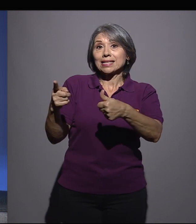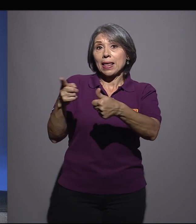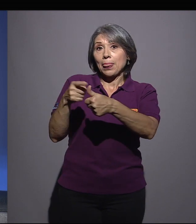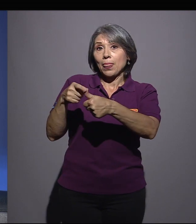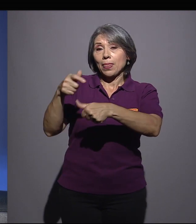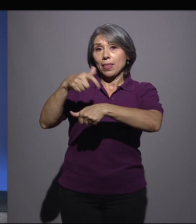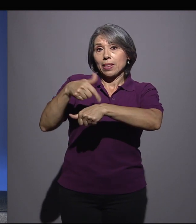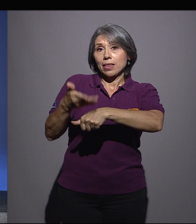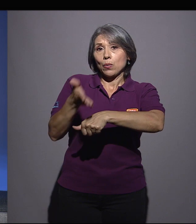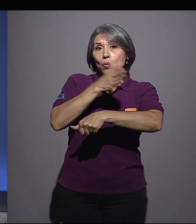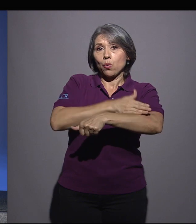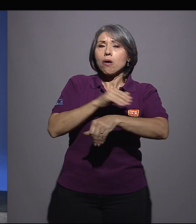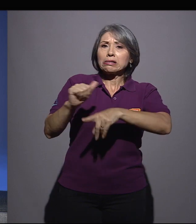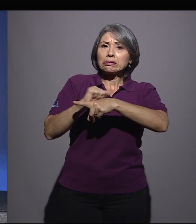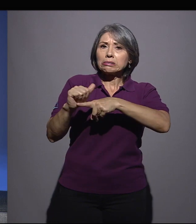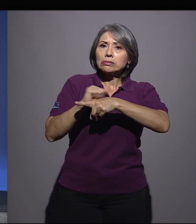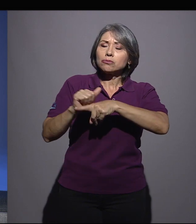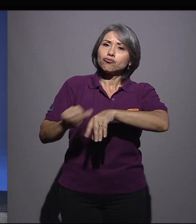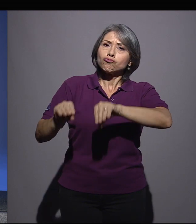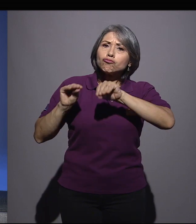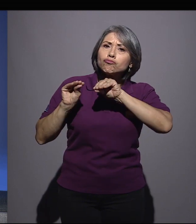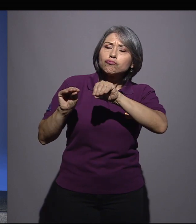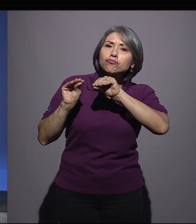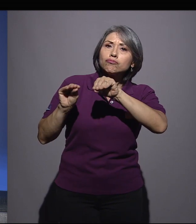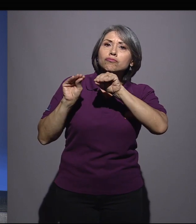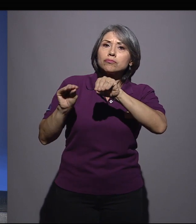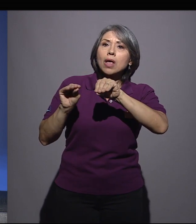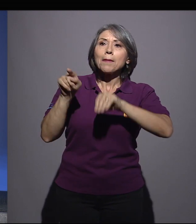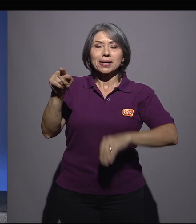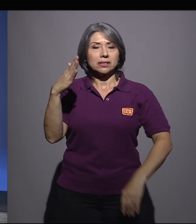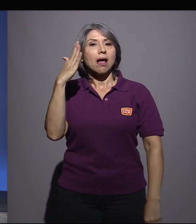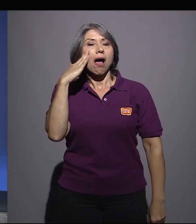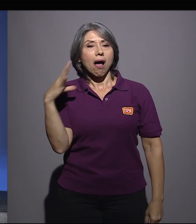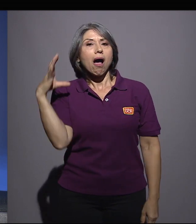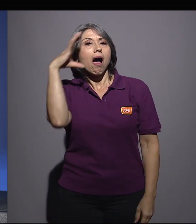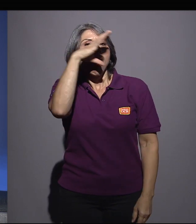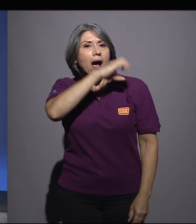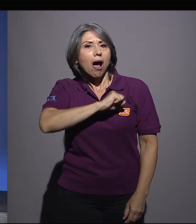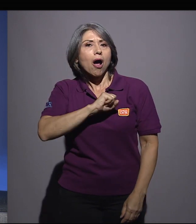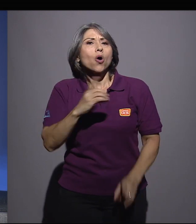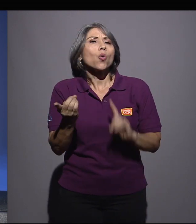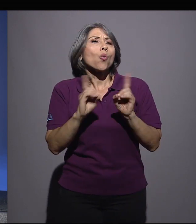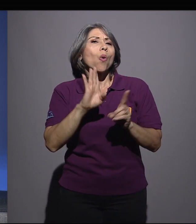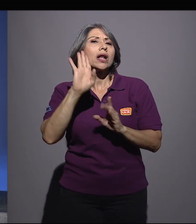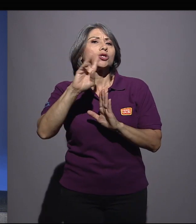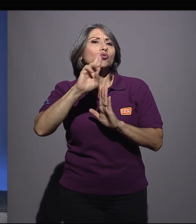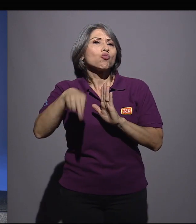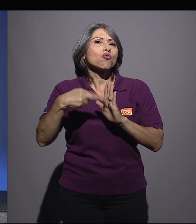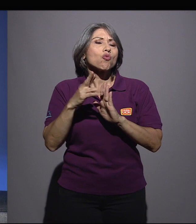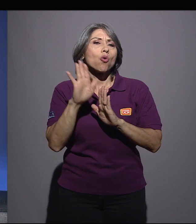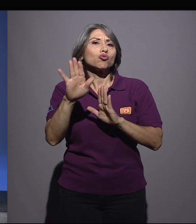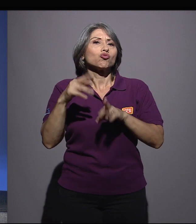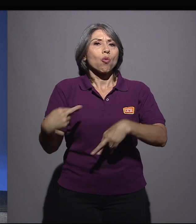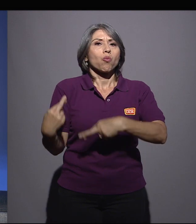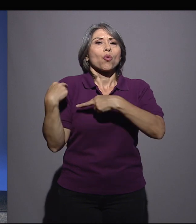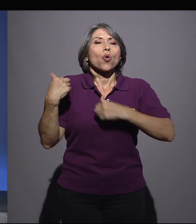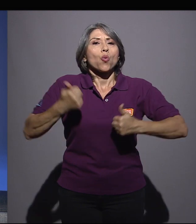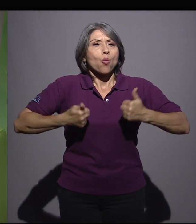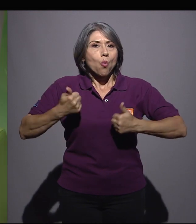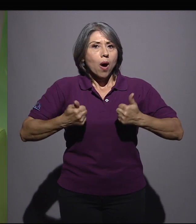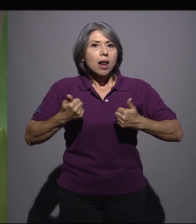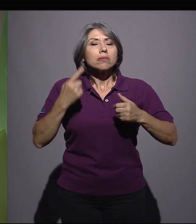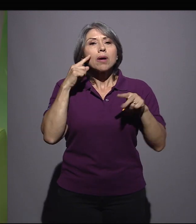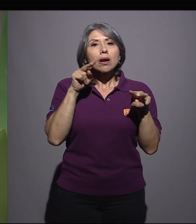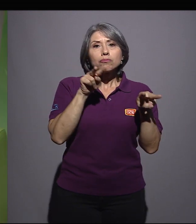para conocer cuáles son esas funciones primordiales que deben de tener presentes el día de la observación que realizan en las elecciones.